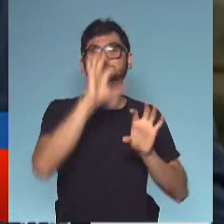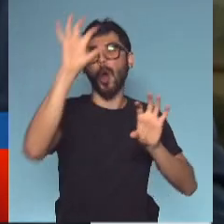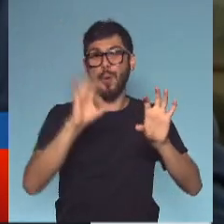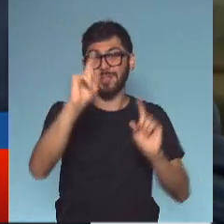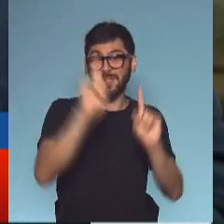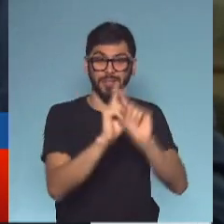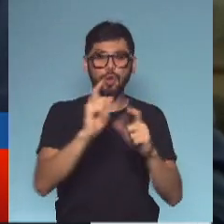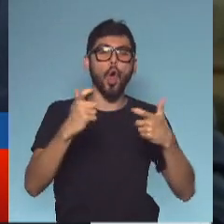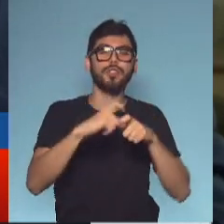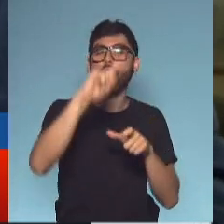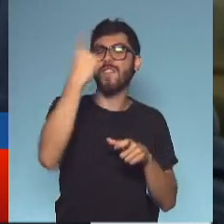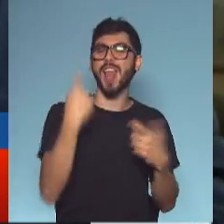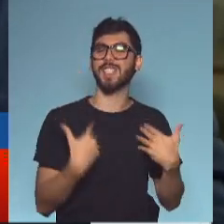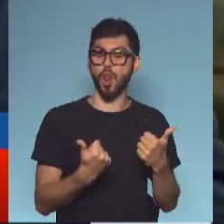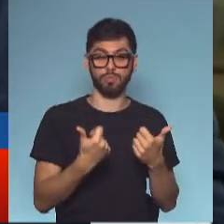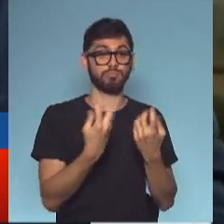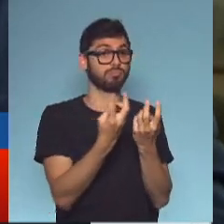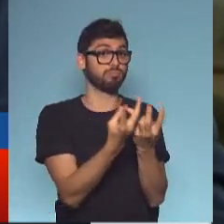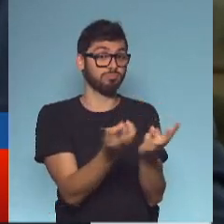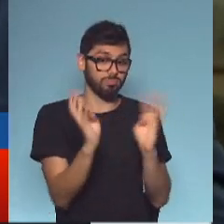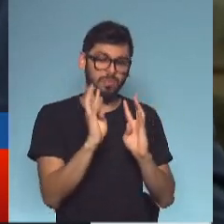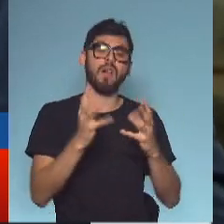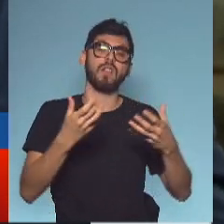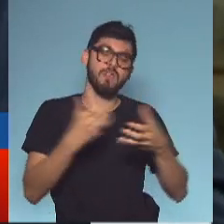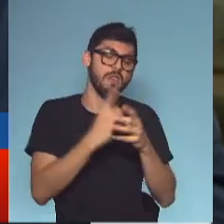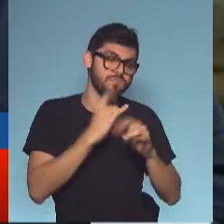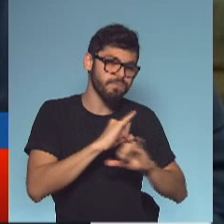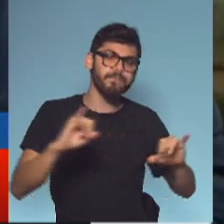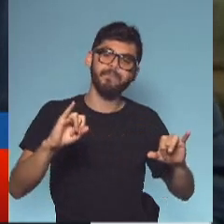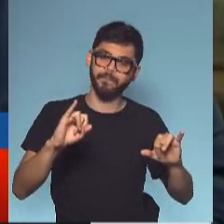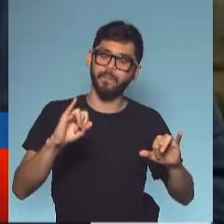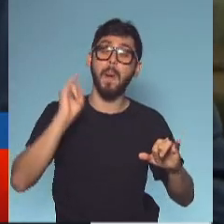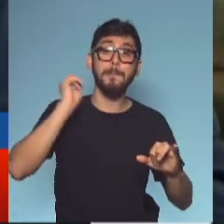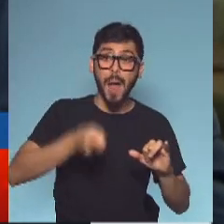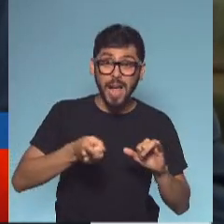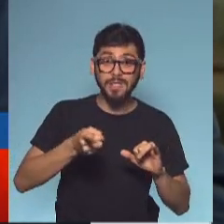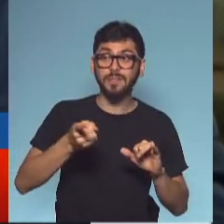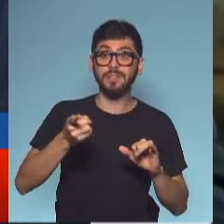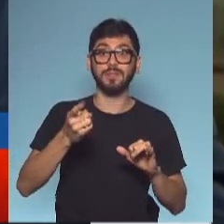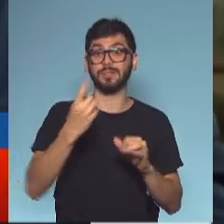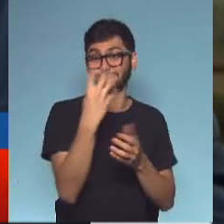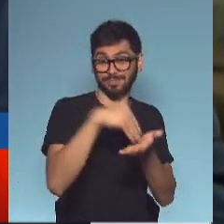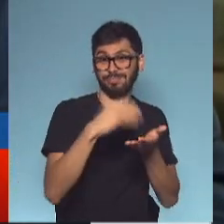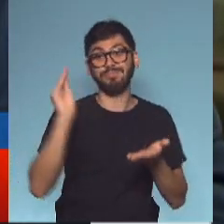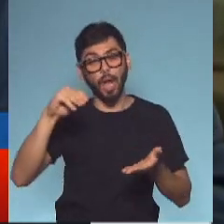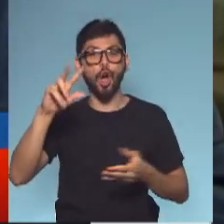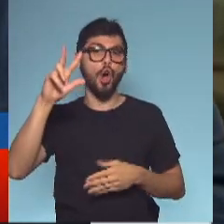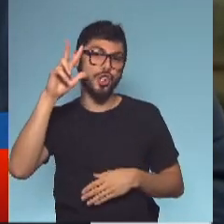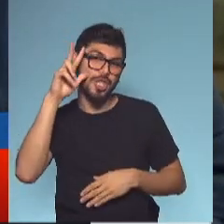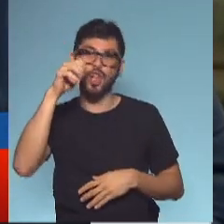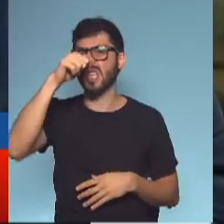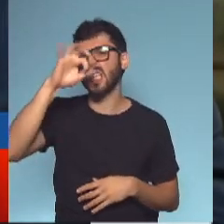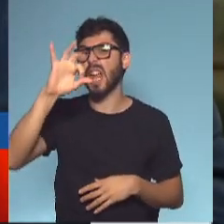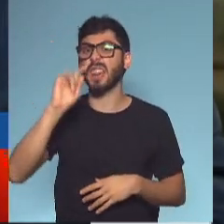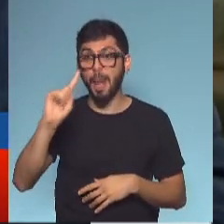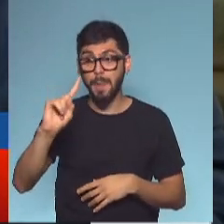Federal de Salud. A esta cantidad de vacunas además hay que sumar cerca de 860.000 que también van a llegar